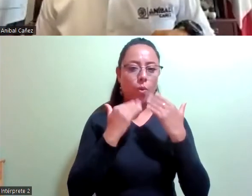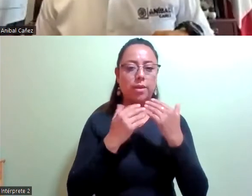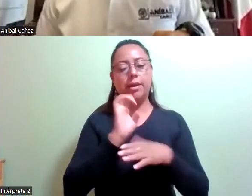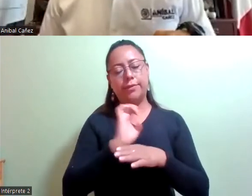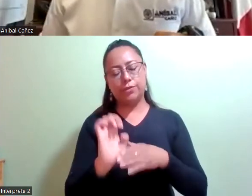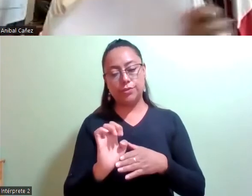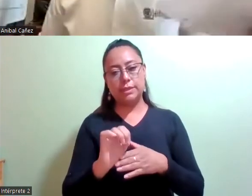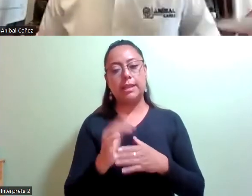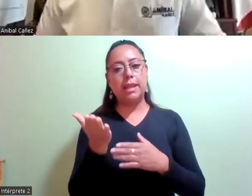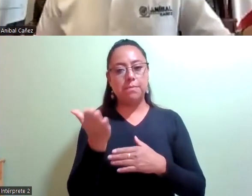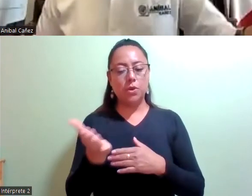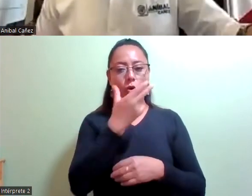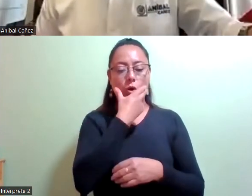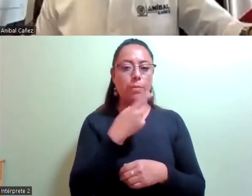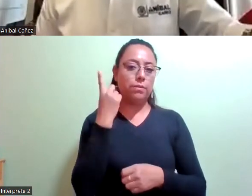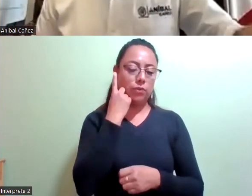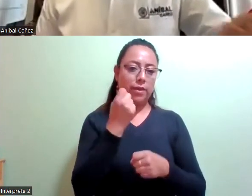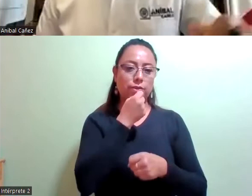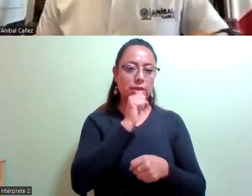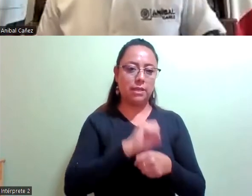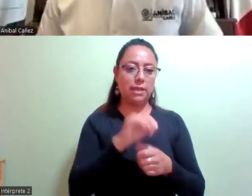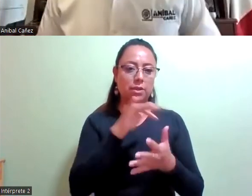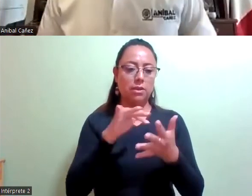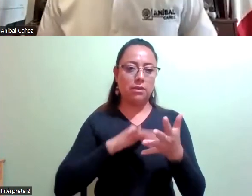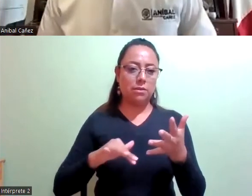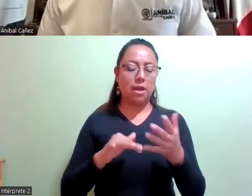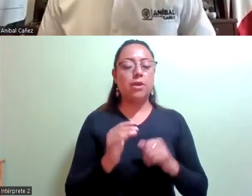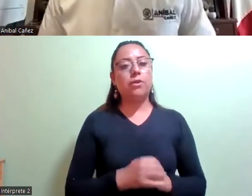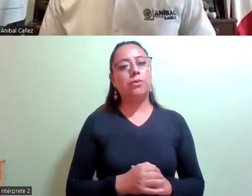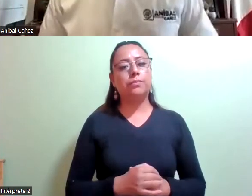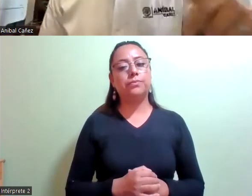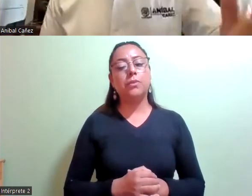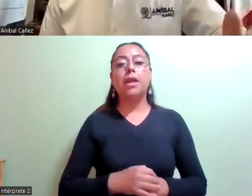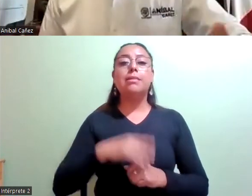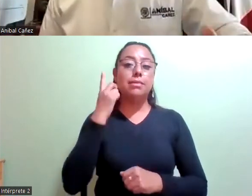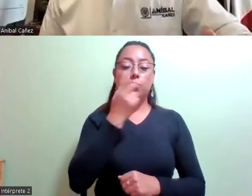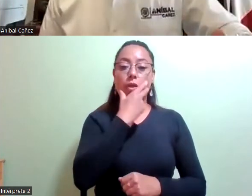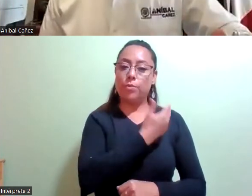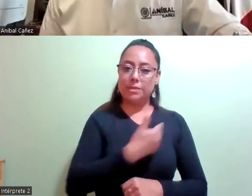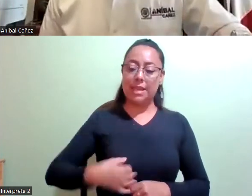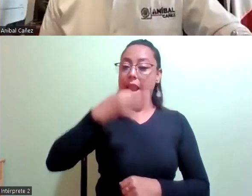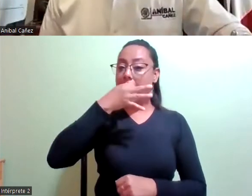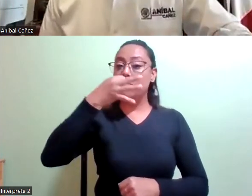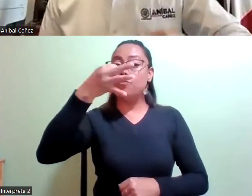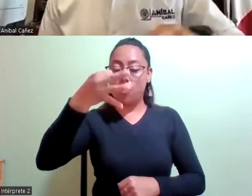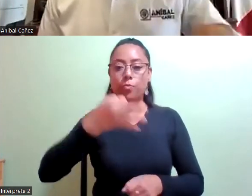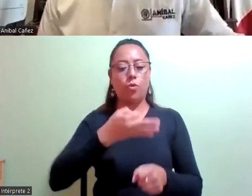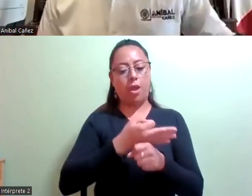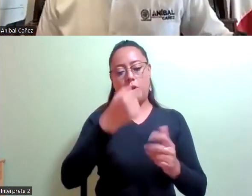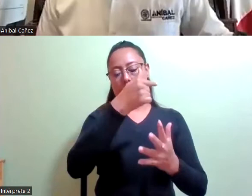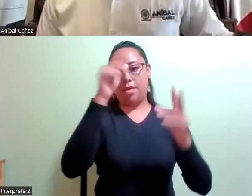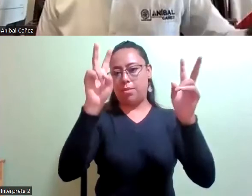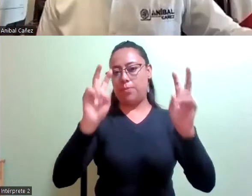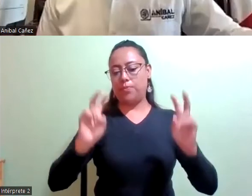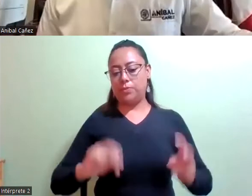al siguiente punto del orden del día. Diputado presidente, le informo que se han agotado los asuntos listados en el orden del